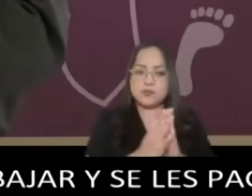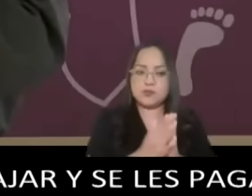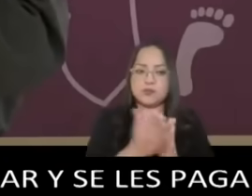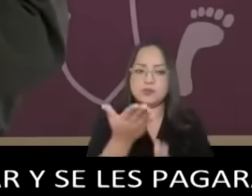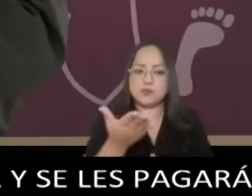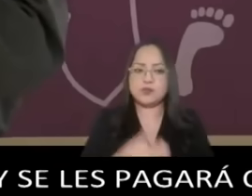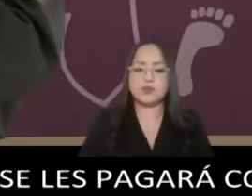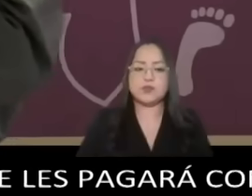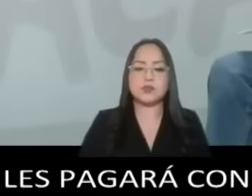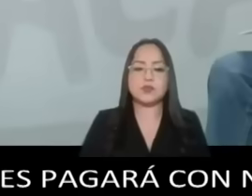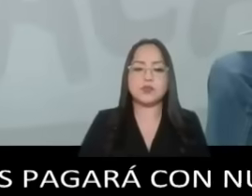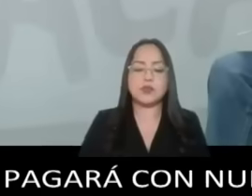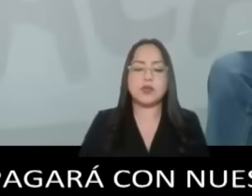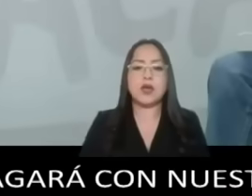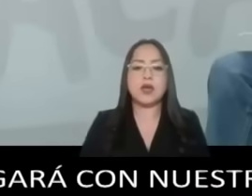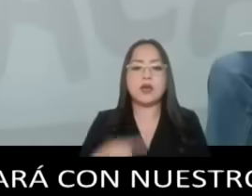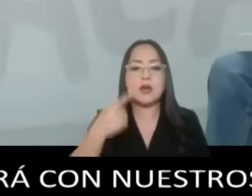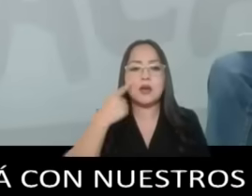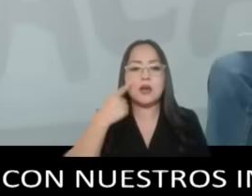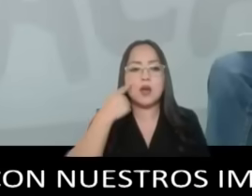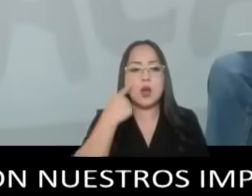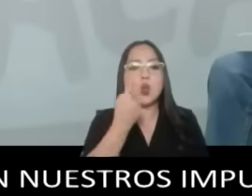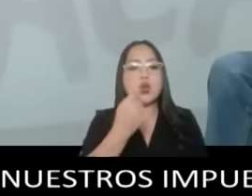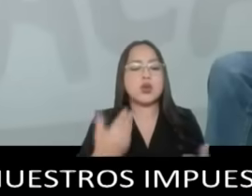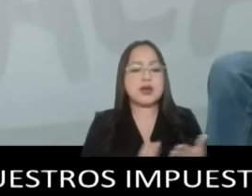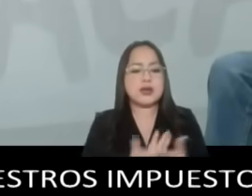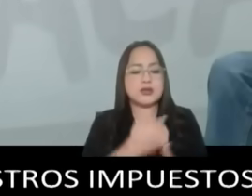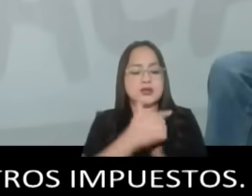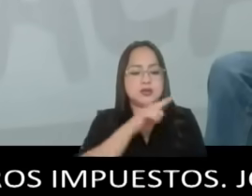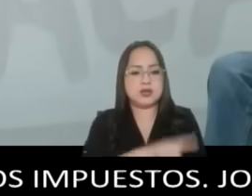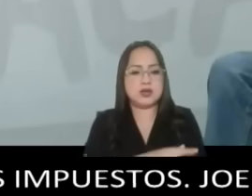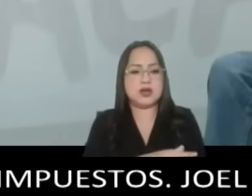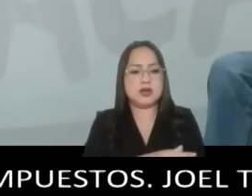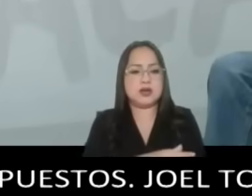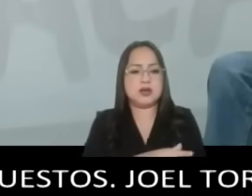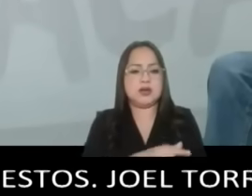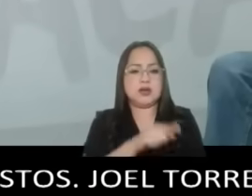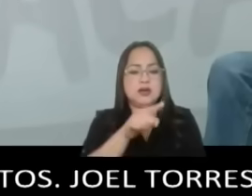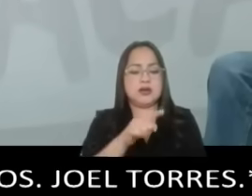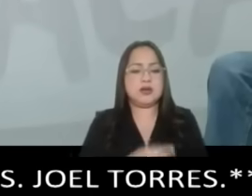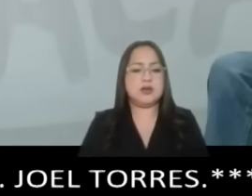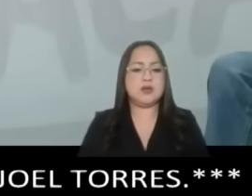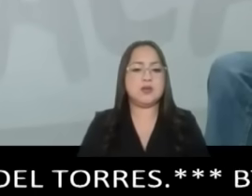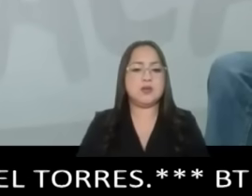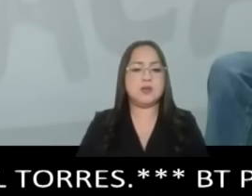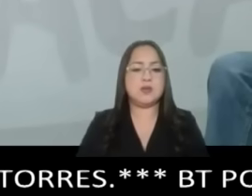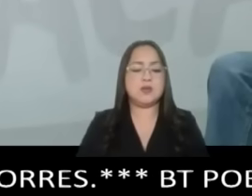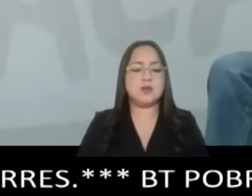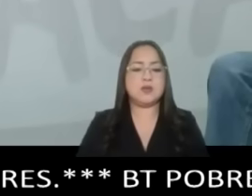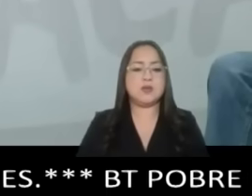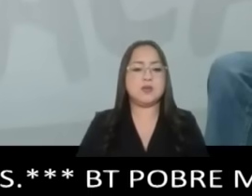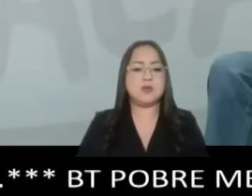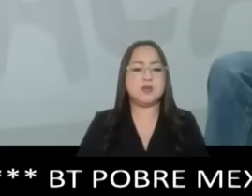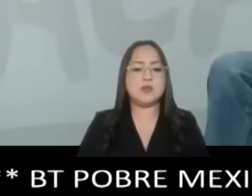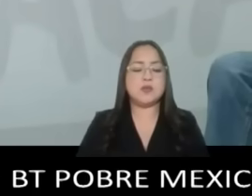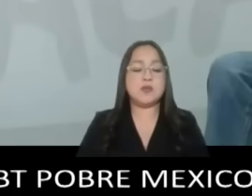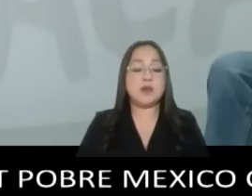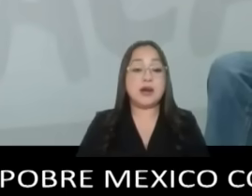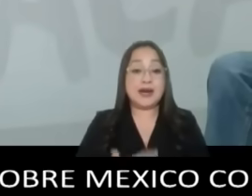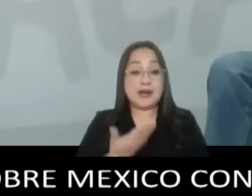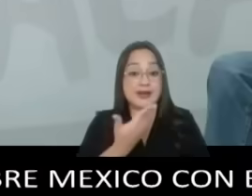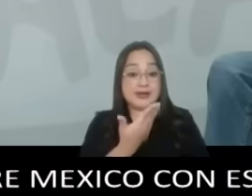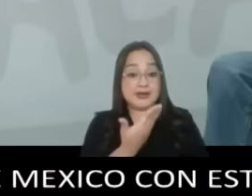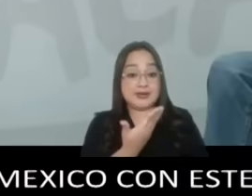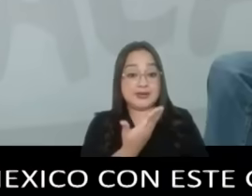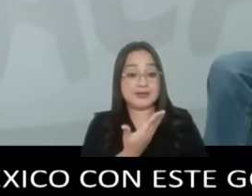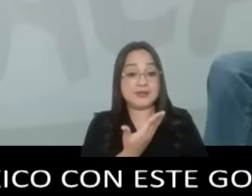estos testimonios, esta serie de aclaraciones al respecto de la publicación, y pues también señalando que tenía o que sentía temor